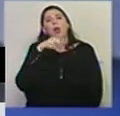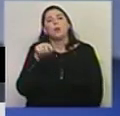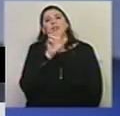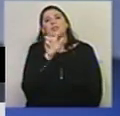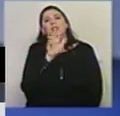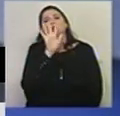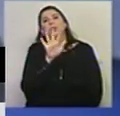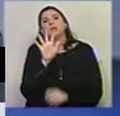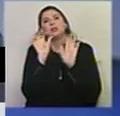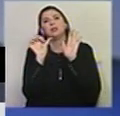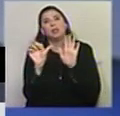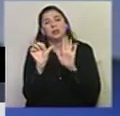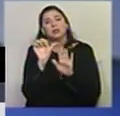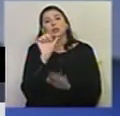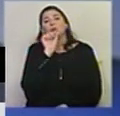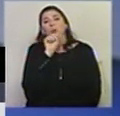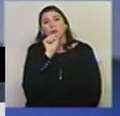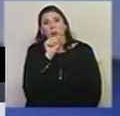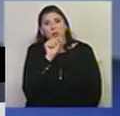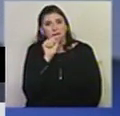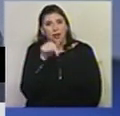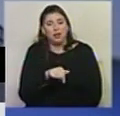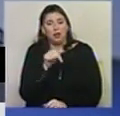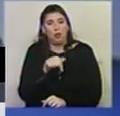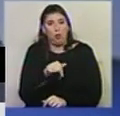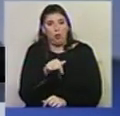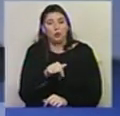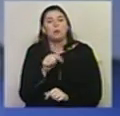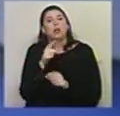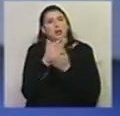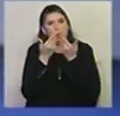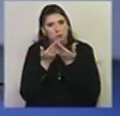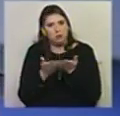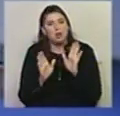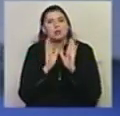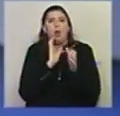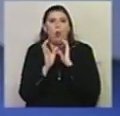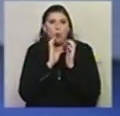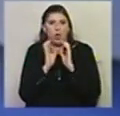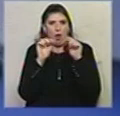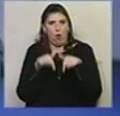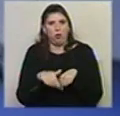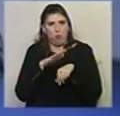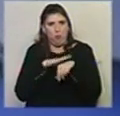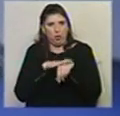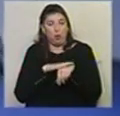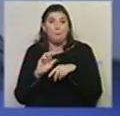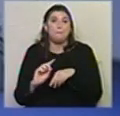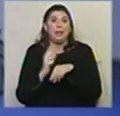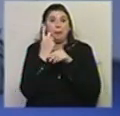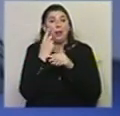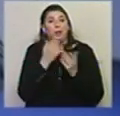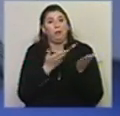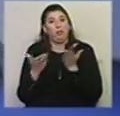@3356 es el Twitter de nuestro programa para que se empiecen a comunicar con nosotros a partir de este momento. El primer invitado, el que vamos a tener